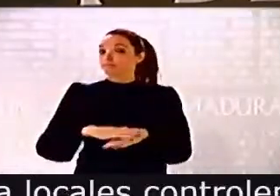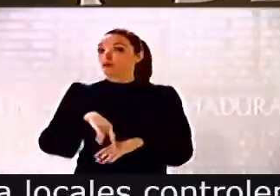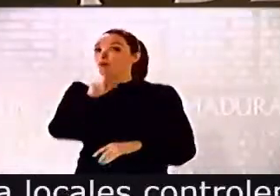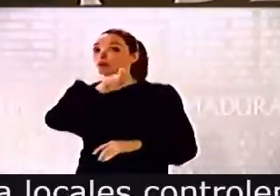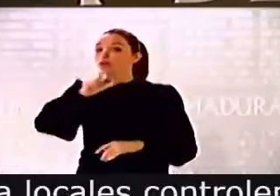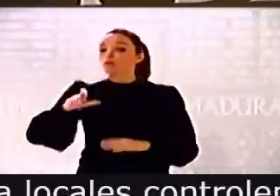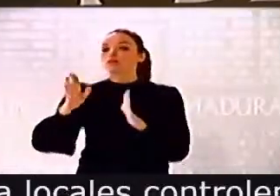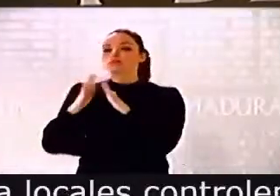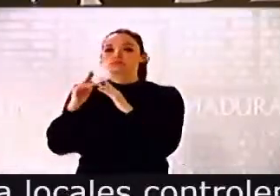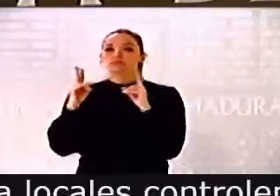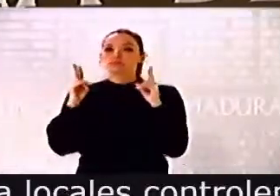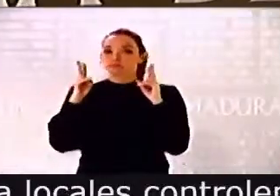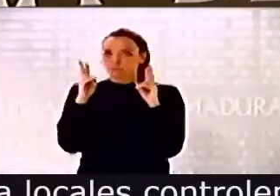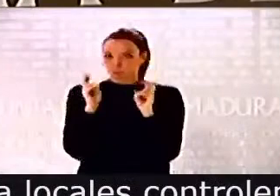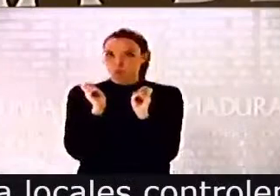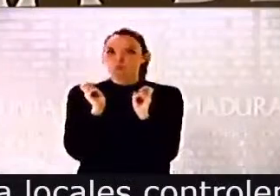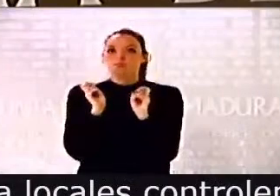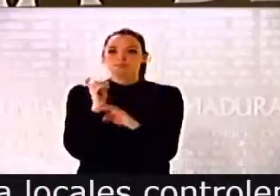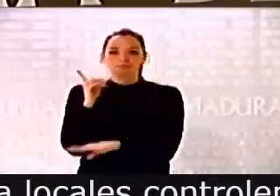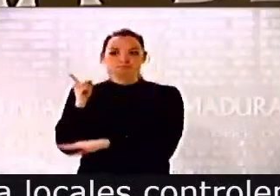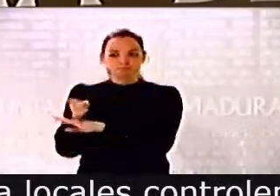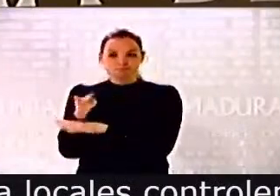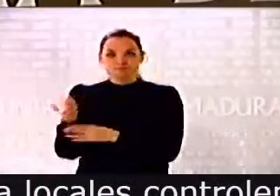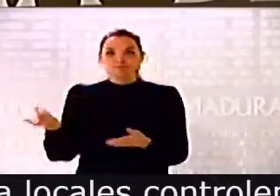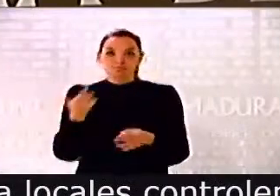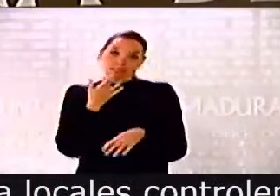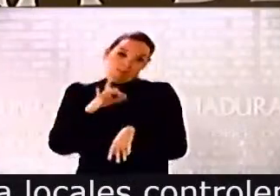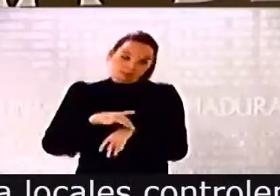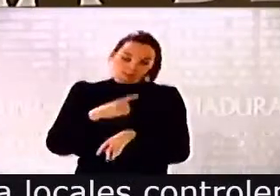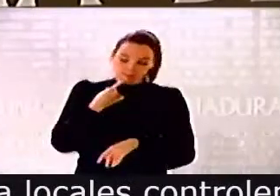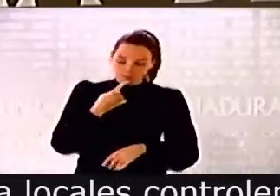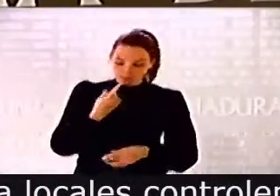el confinamiento que se le tiene prescrito.